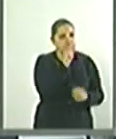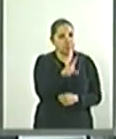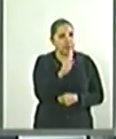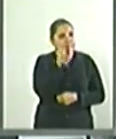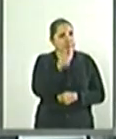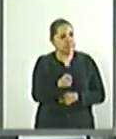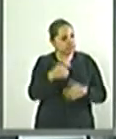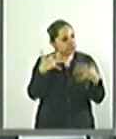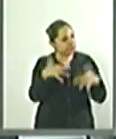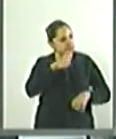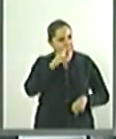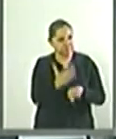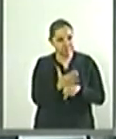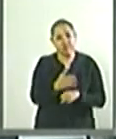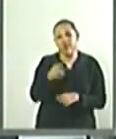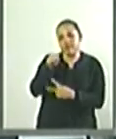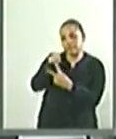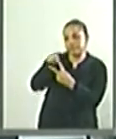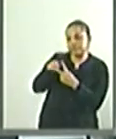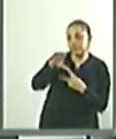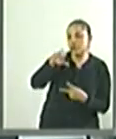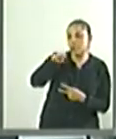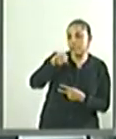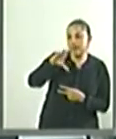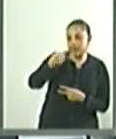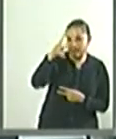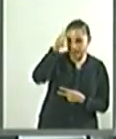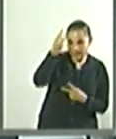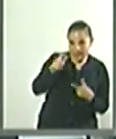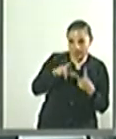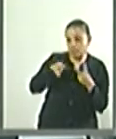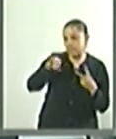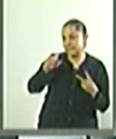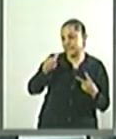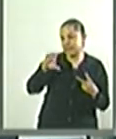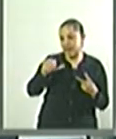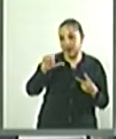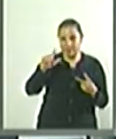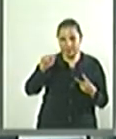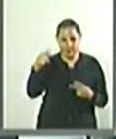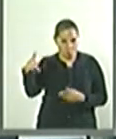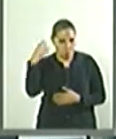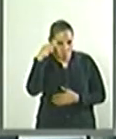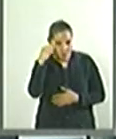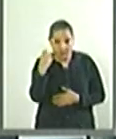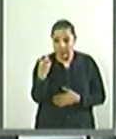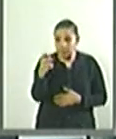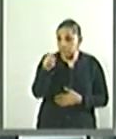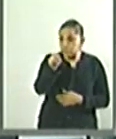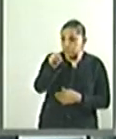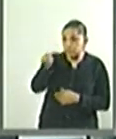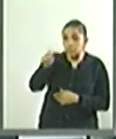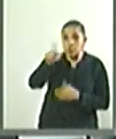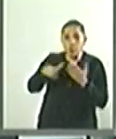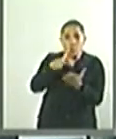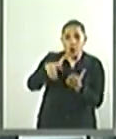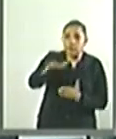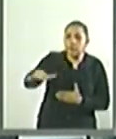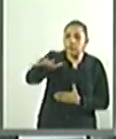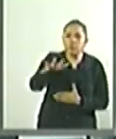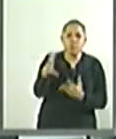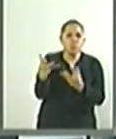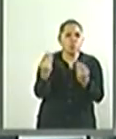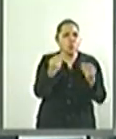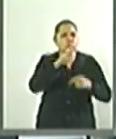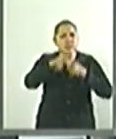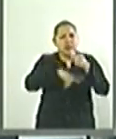Hidalgo y a la Mixteca Alta del estado de Oaxaca, por ser sitios con una apreciable diversidad geológica